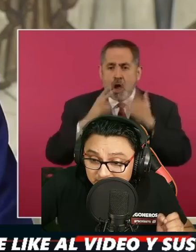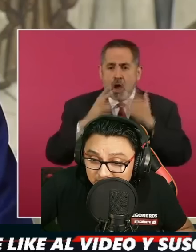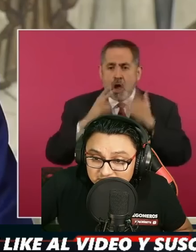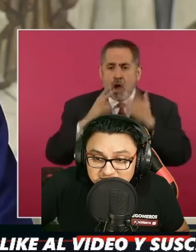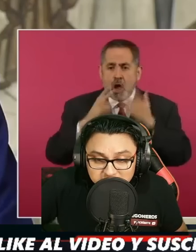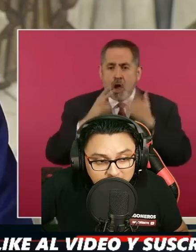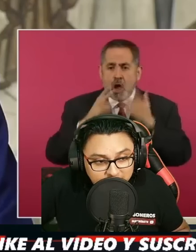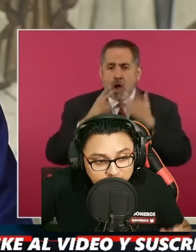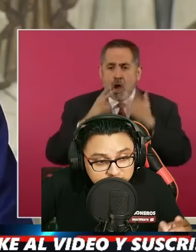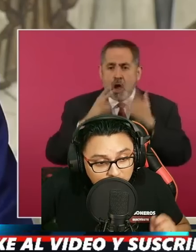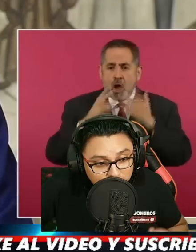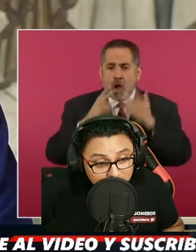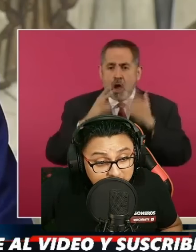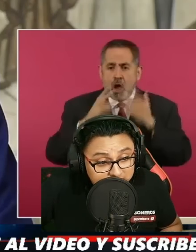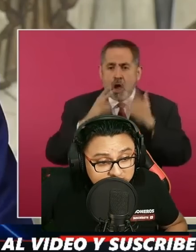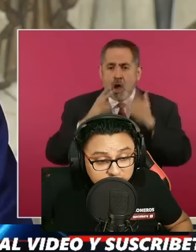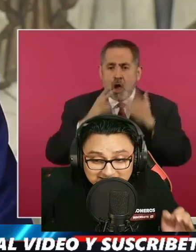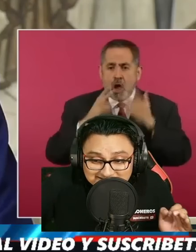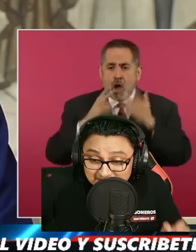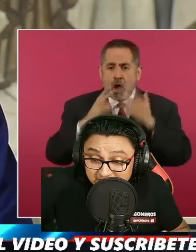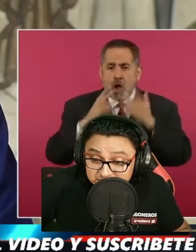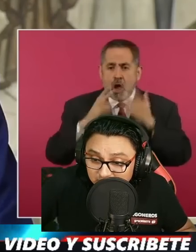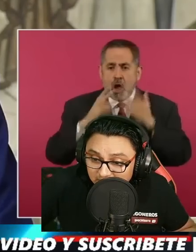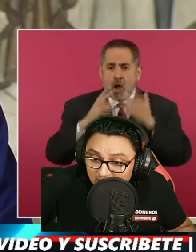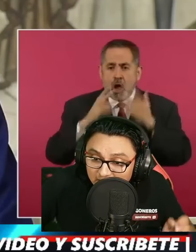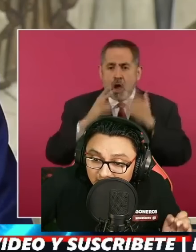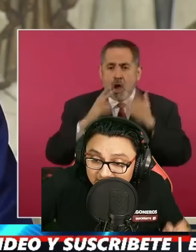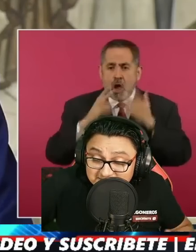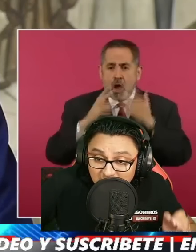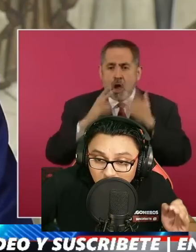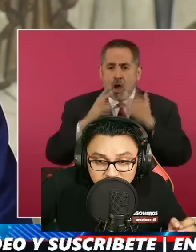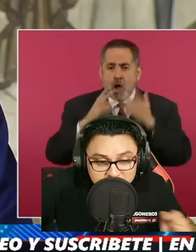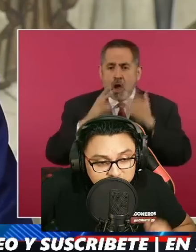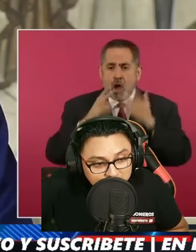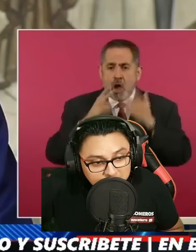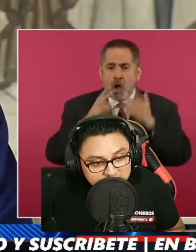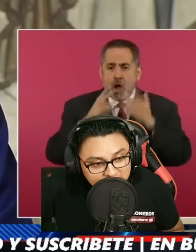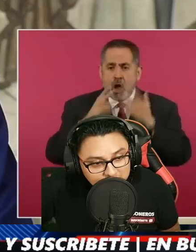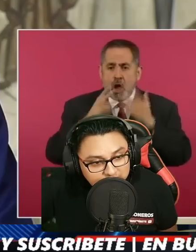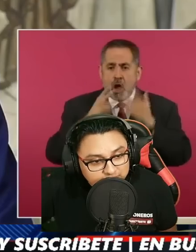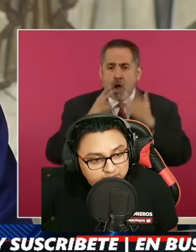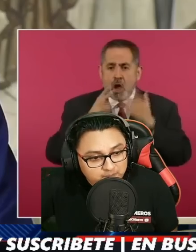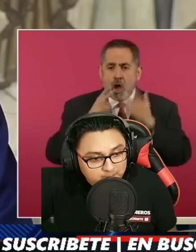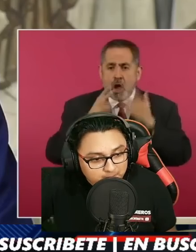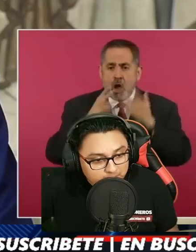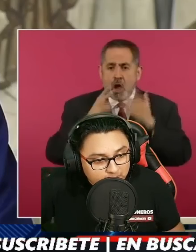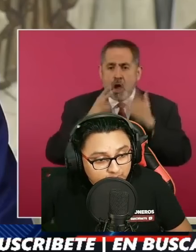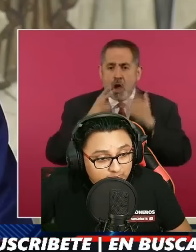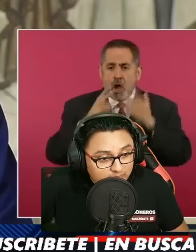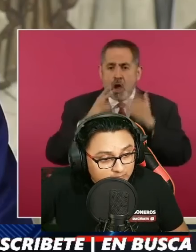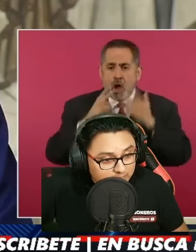este primero de septiembre. Por si aún no lo habían visto, así se responde a esta oposición miserable.